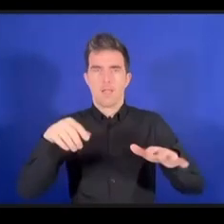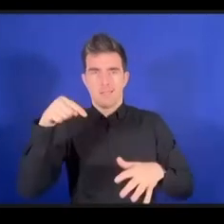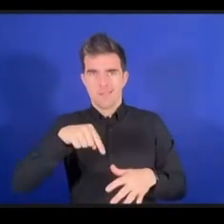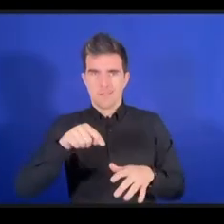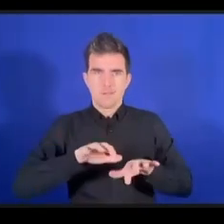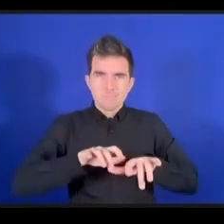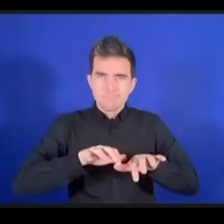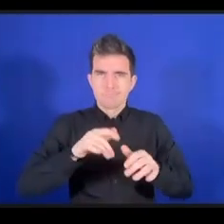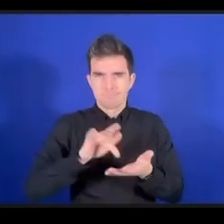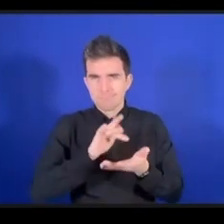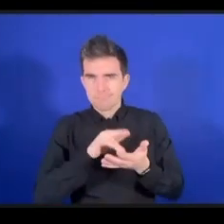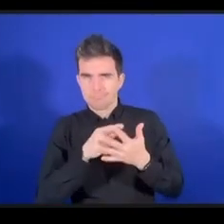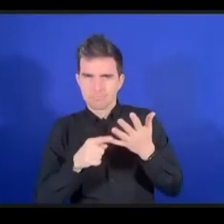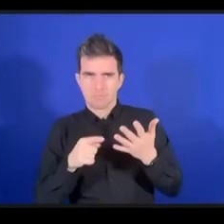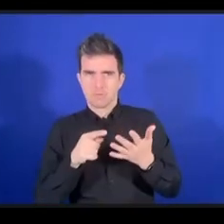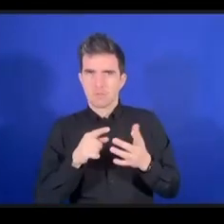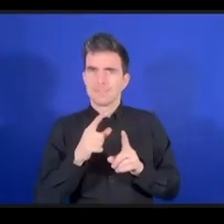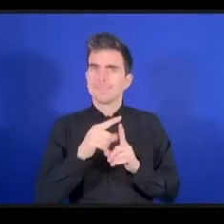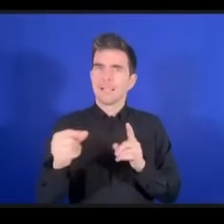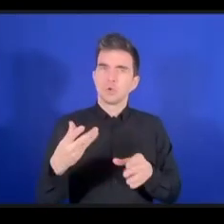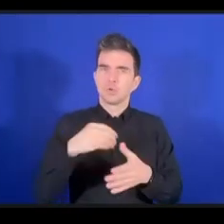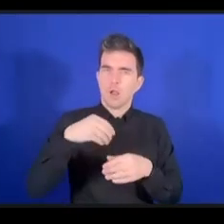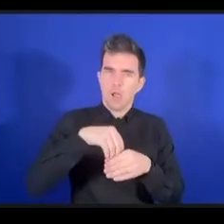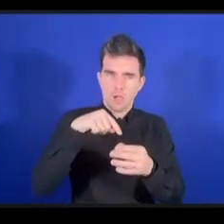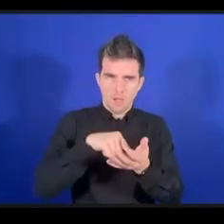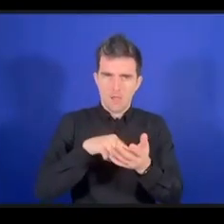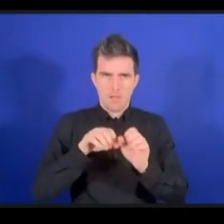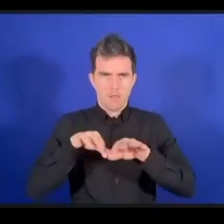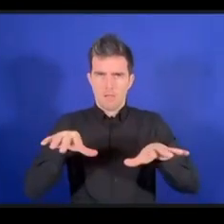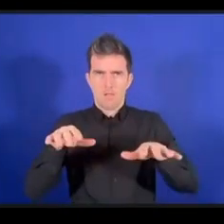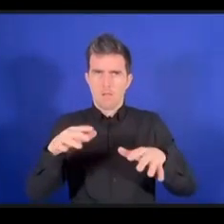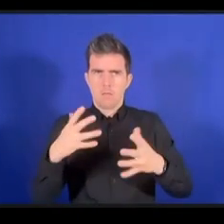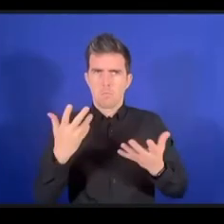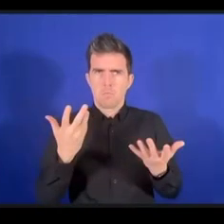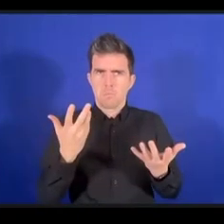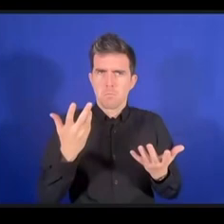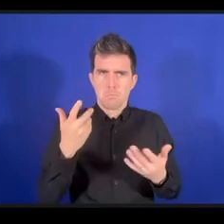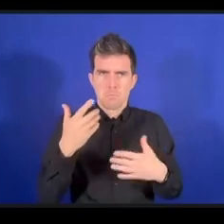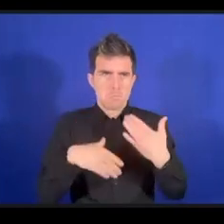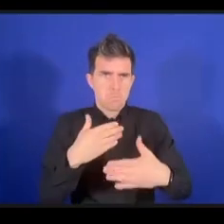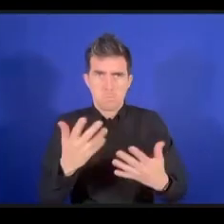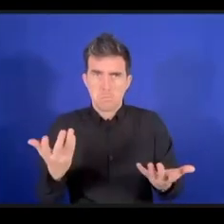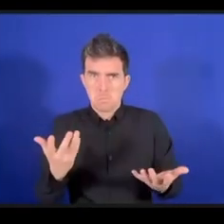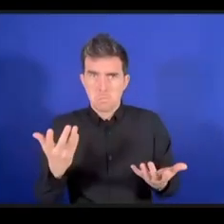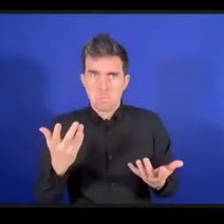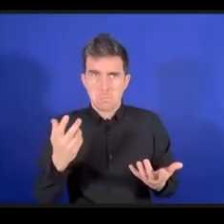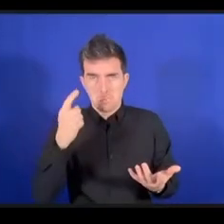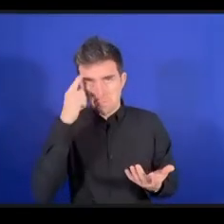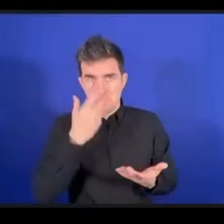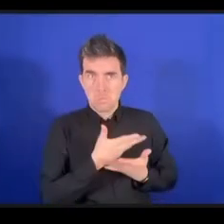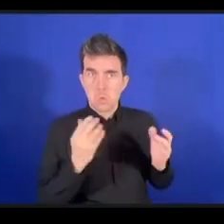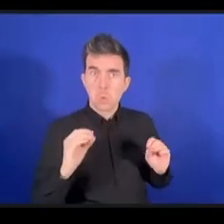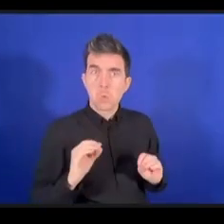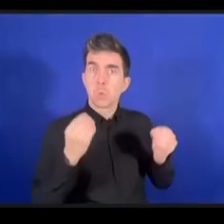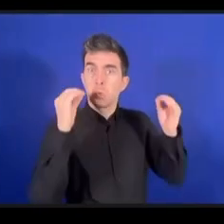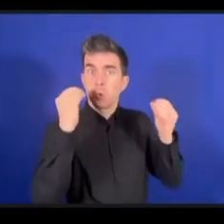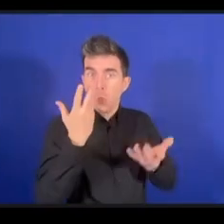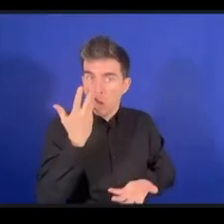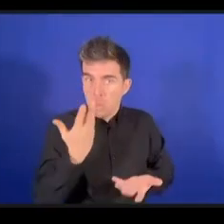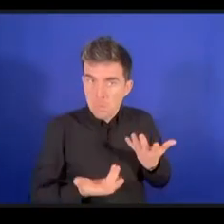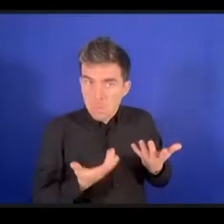repito por favor sean muy muy breves Porque no tenemos mucho tiempo máximo un minuto por favor